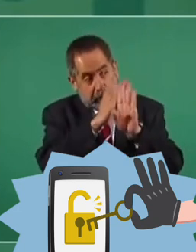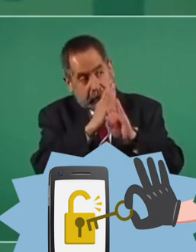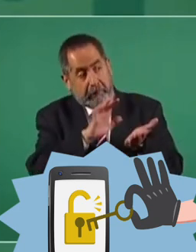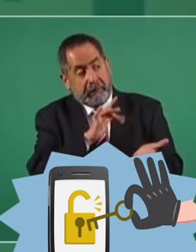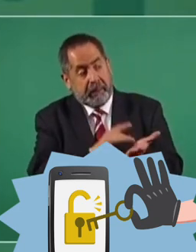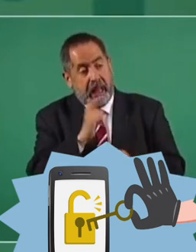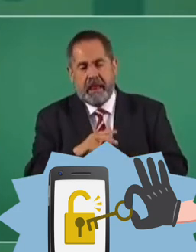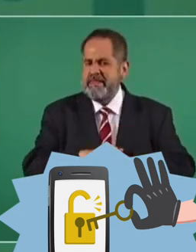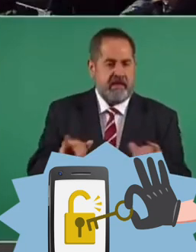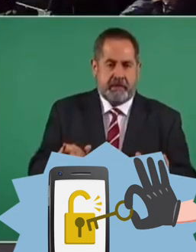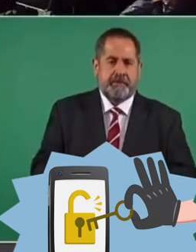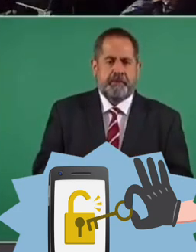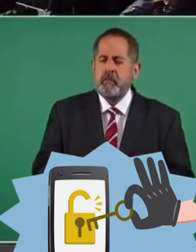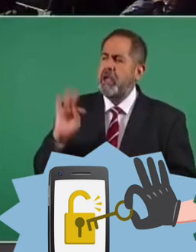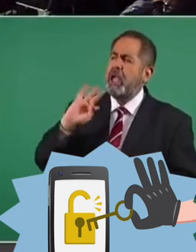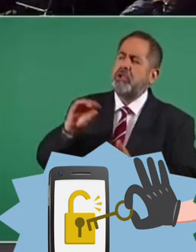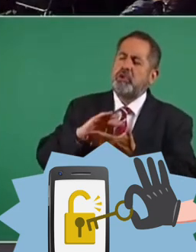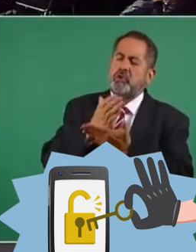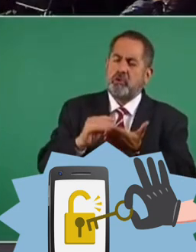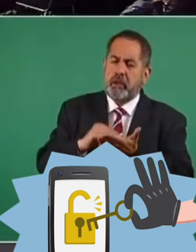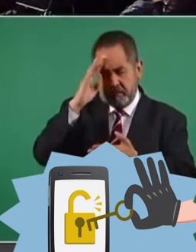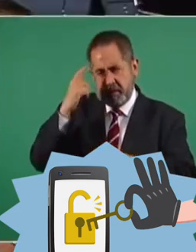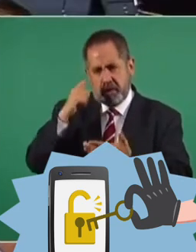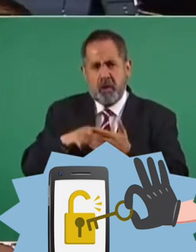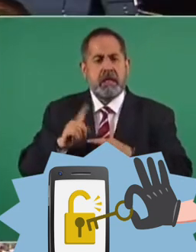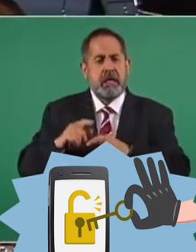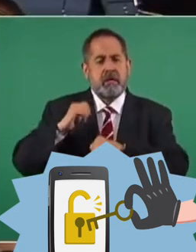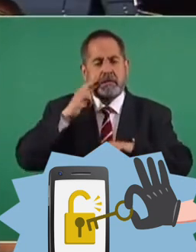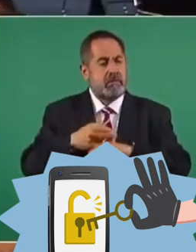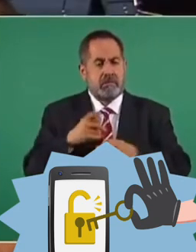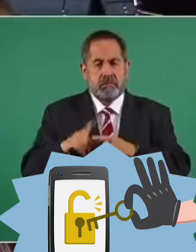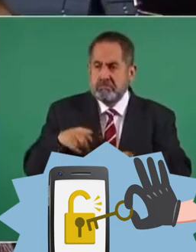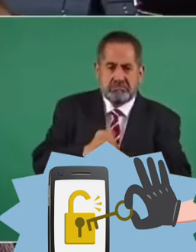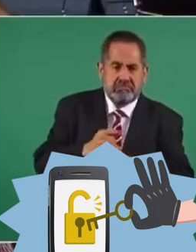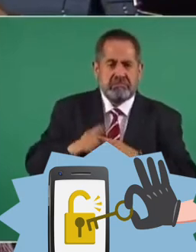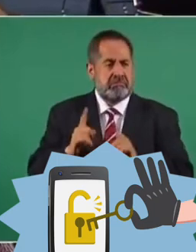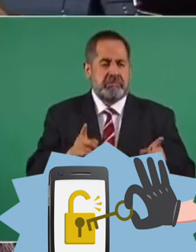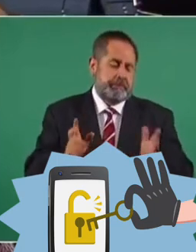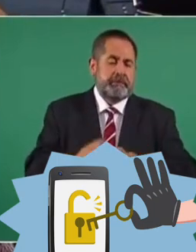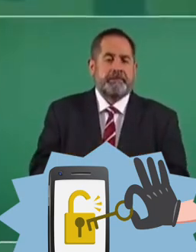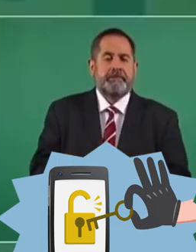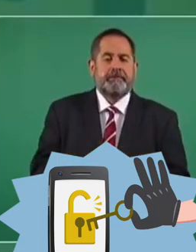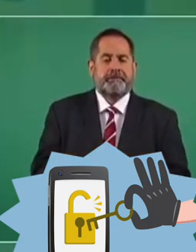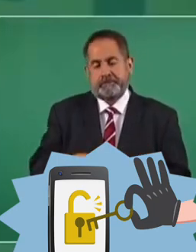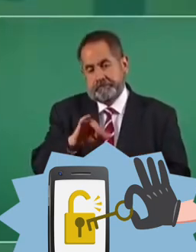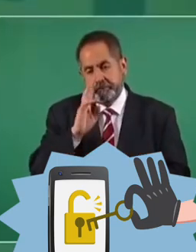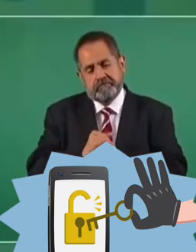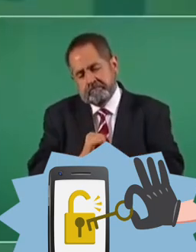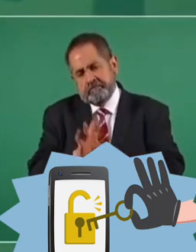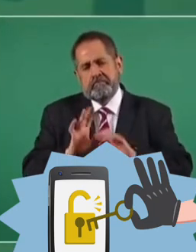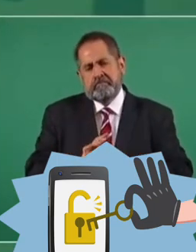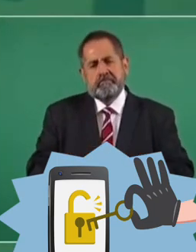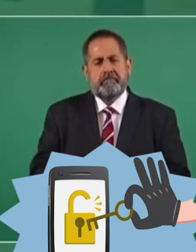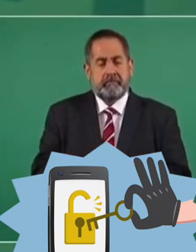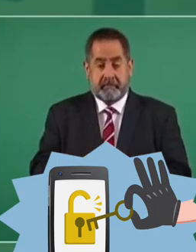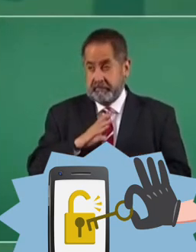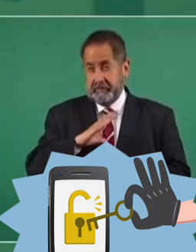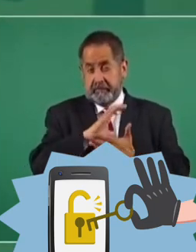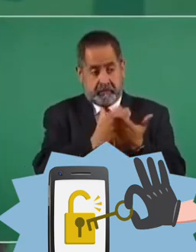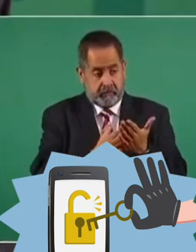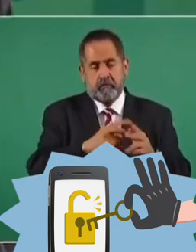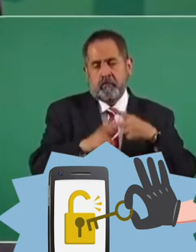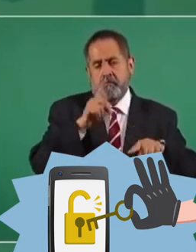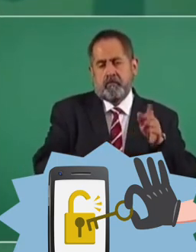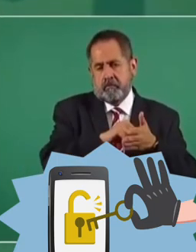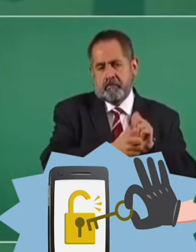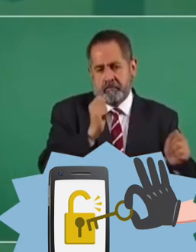nadie. Y de continuar el contrato, por supuesto, me imagino que habría que ver quién lo tiene y la investigación sobre quién sería, ¿no? Sí, se hace la investigación. Si existe el contrato, hay que